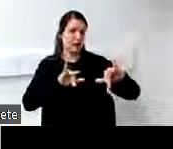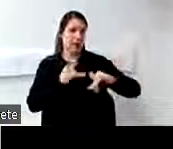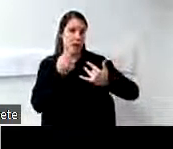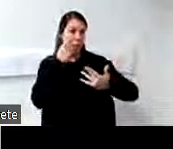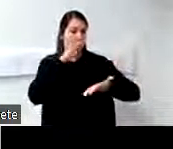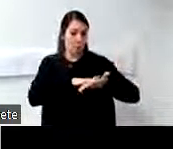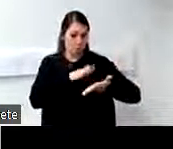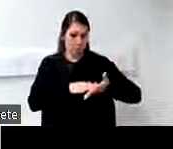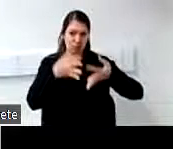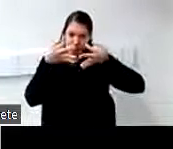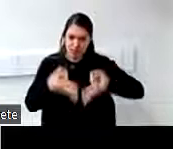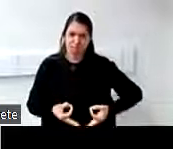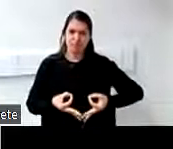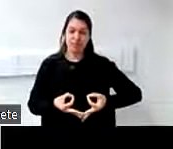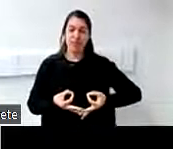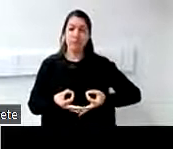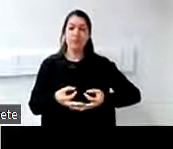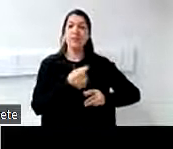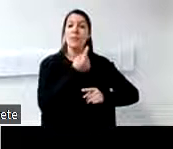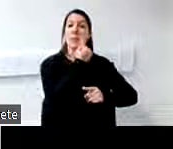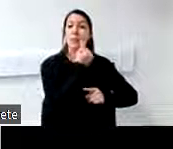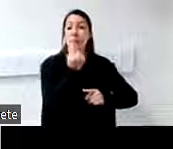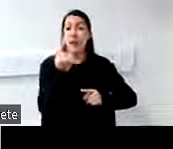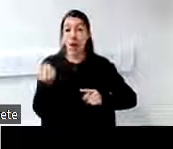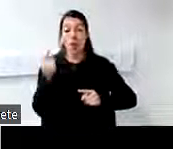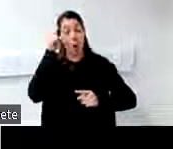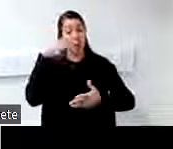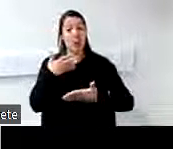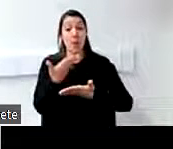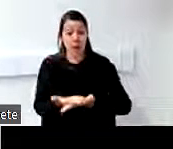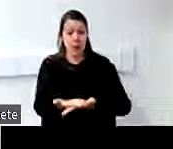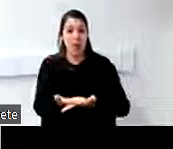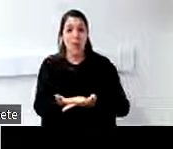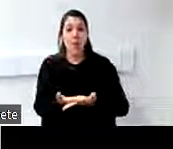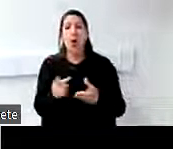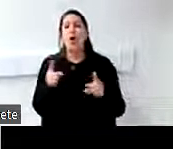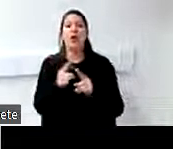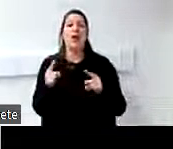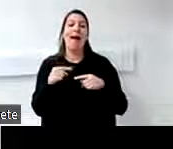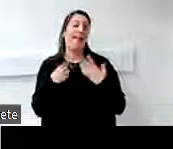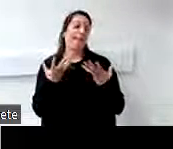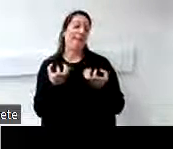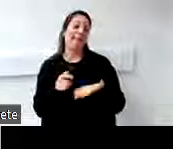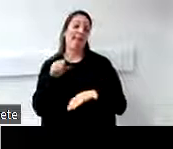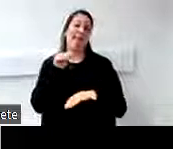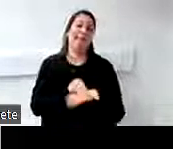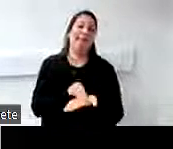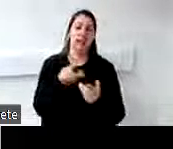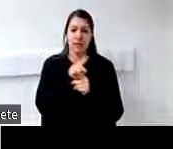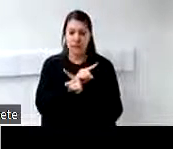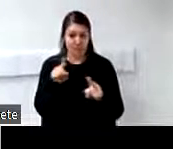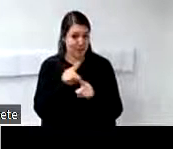por la academia. Hay cada una de estas cosas que estamos proponiendo no es un antojo ministerial de alguna